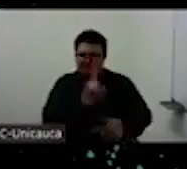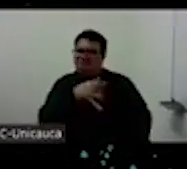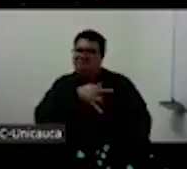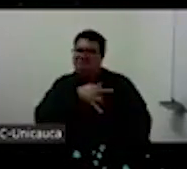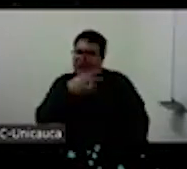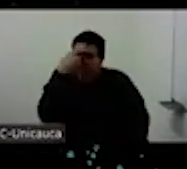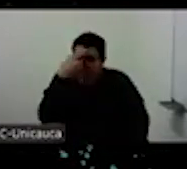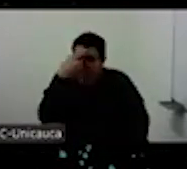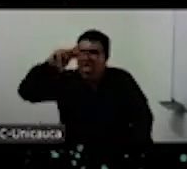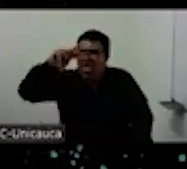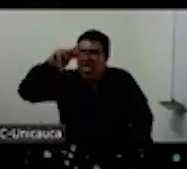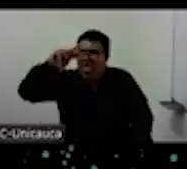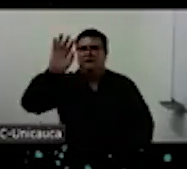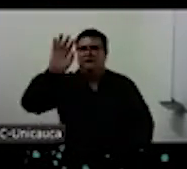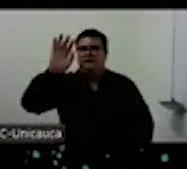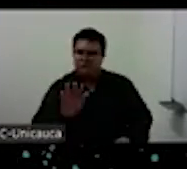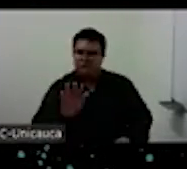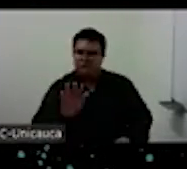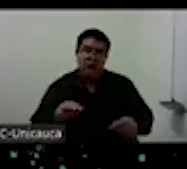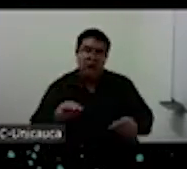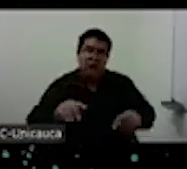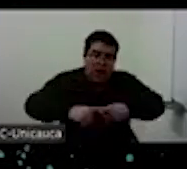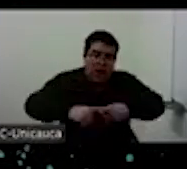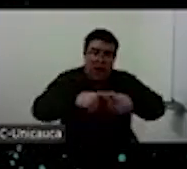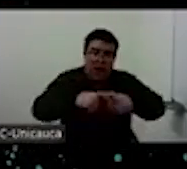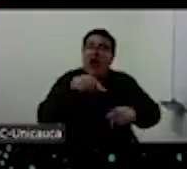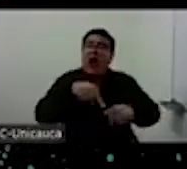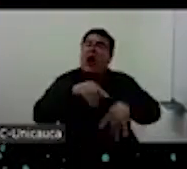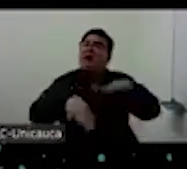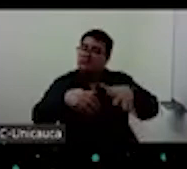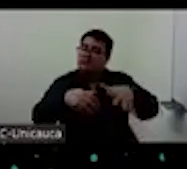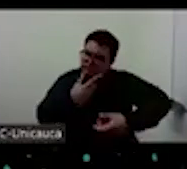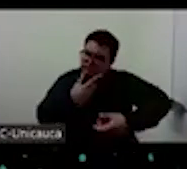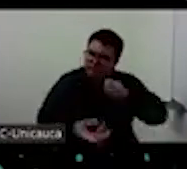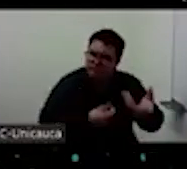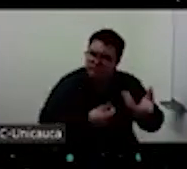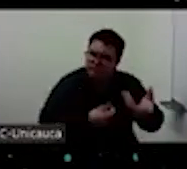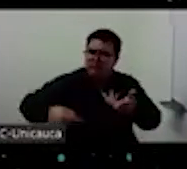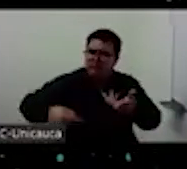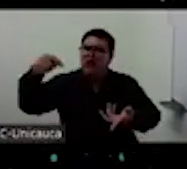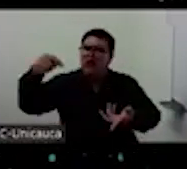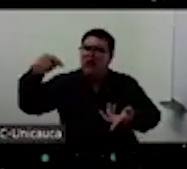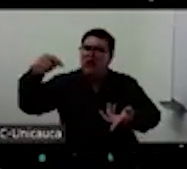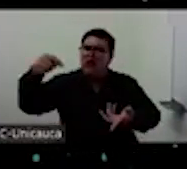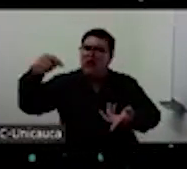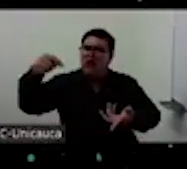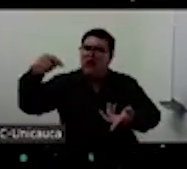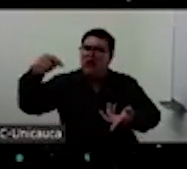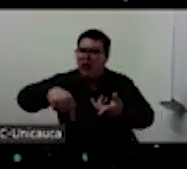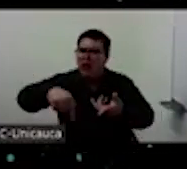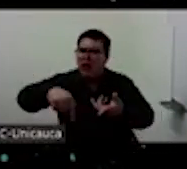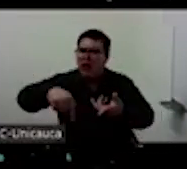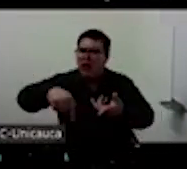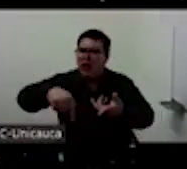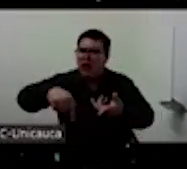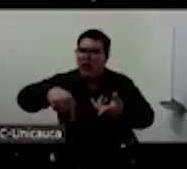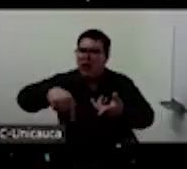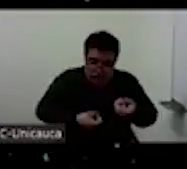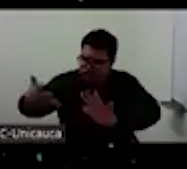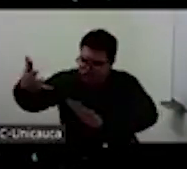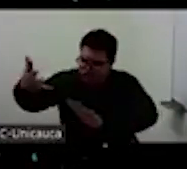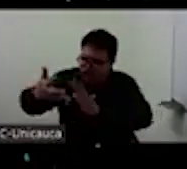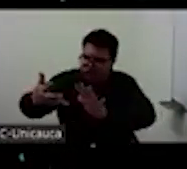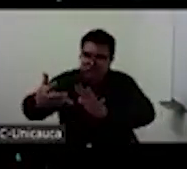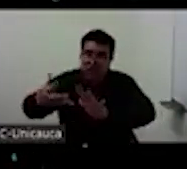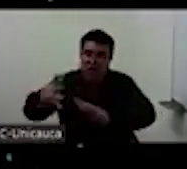En los tejidos pueden existir expresiones y en ellos existe un cosmos. Para encontrarlo hay que ir más allá de